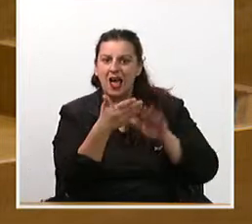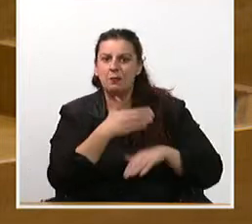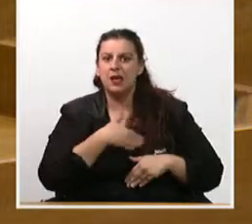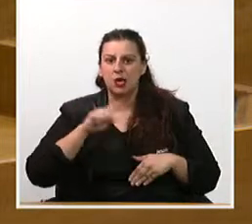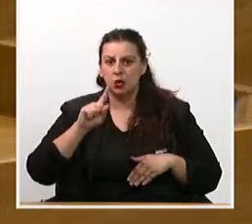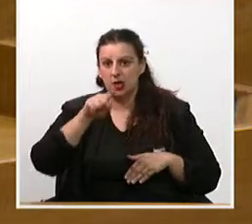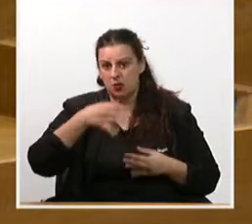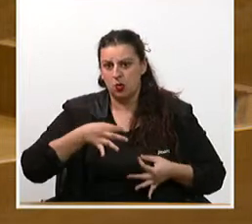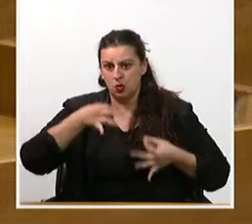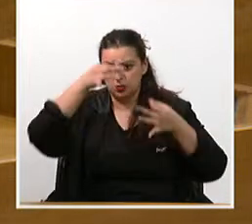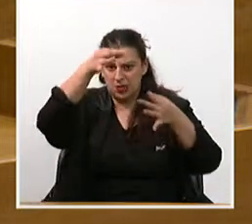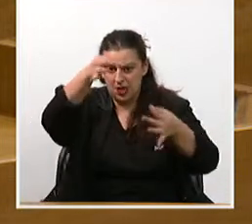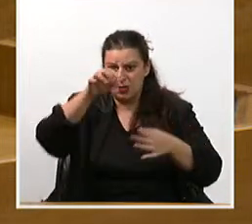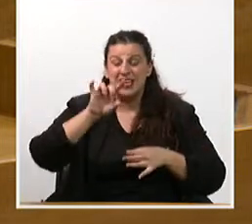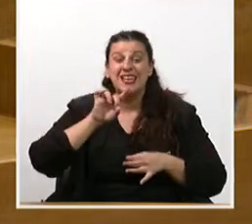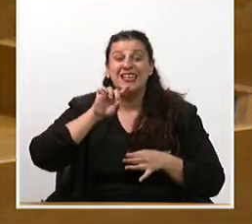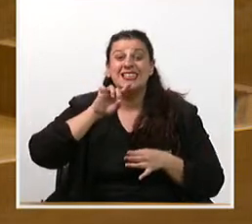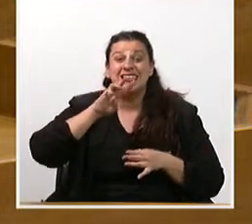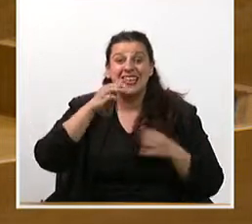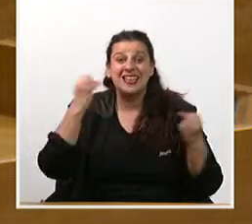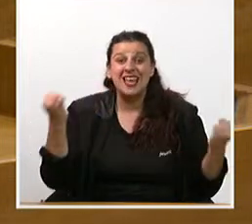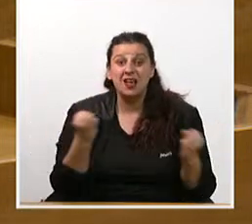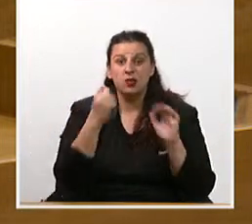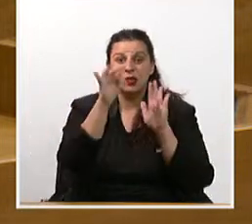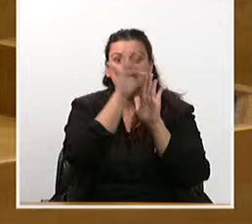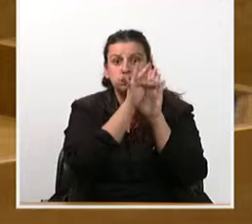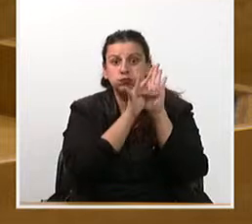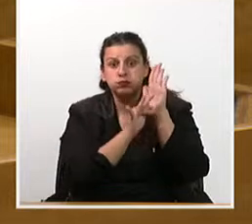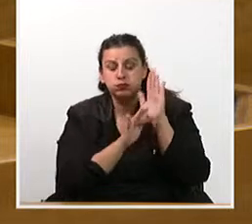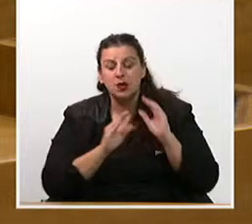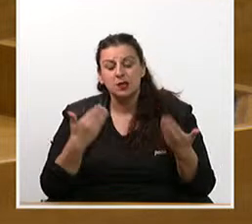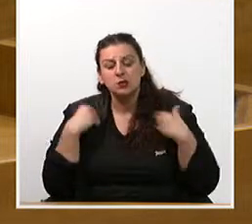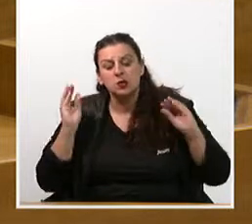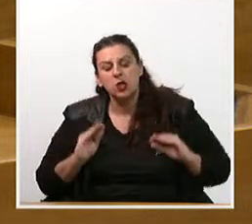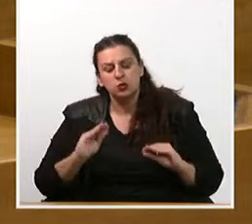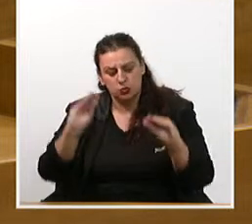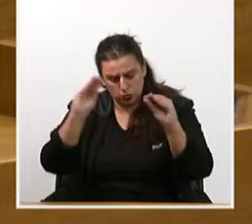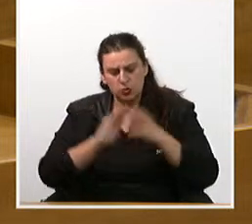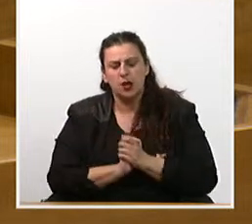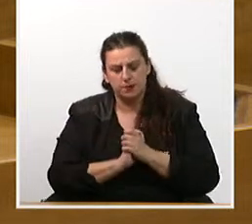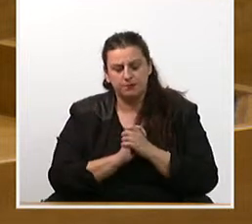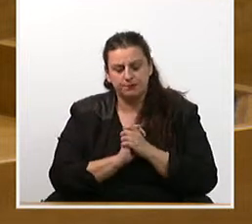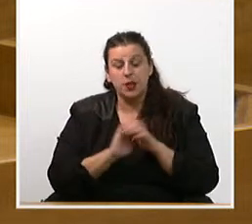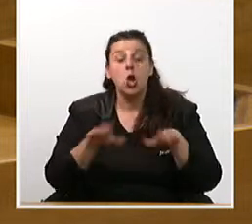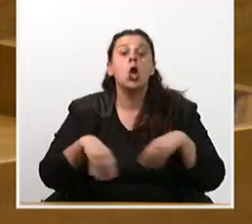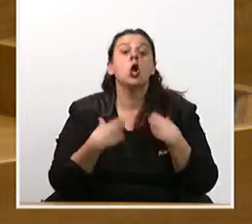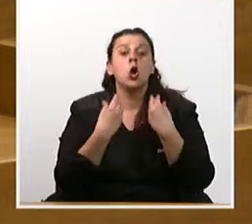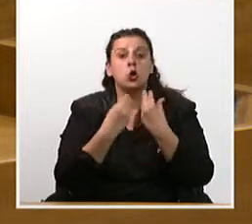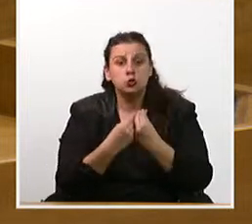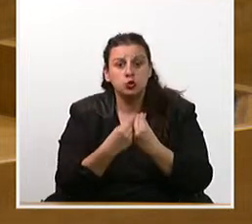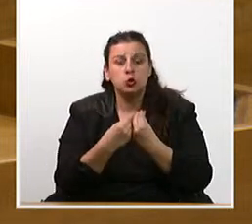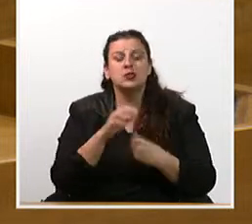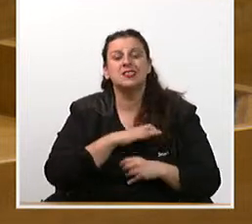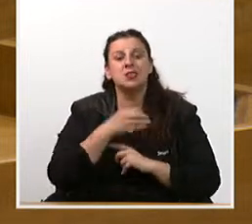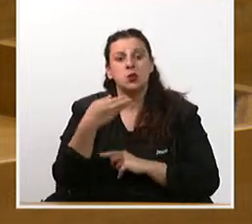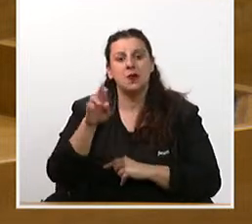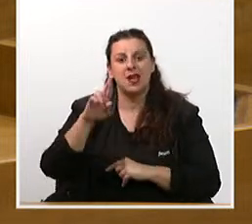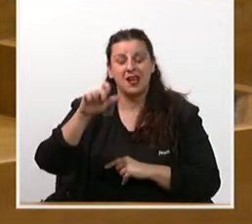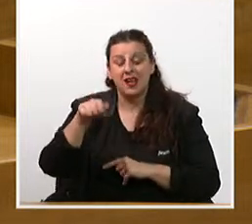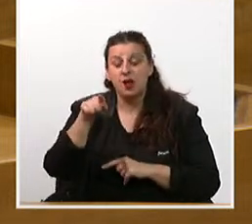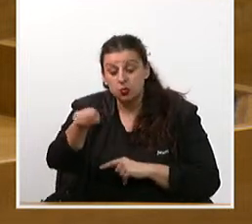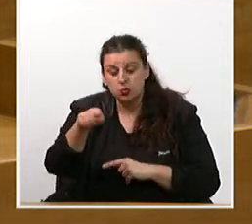estrategia de 1 AC que son la se responsabil conclusión señor Barrera es un